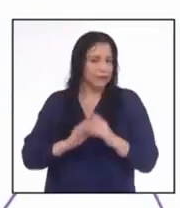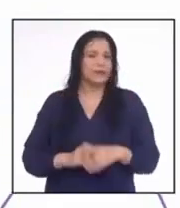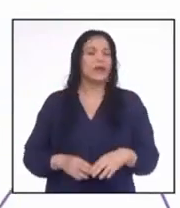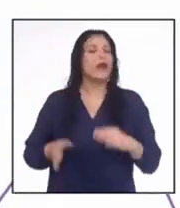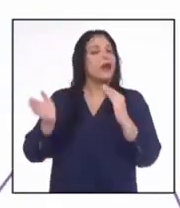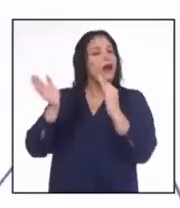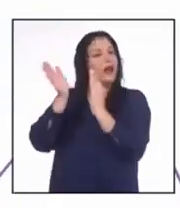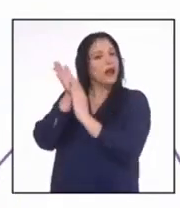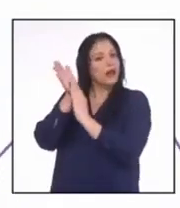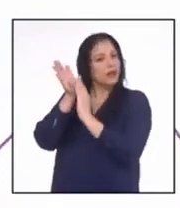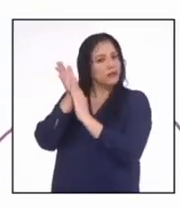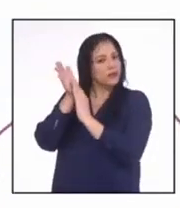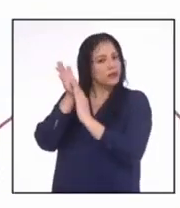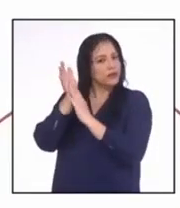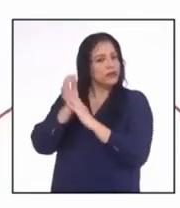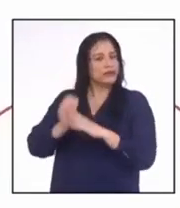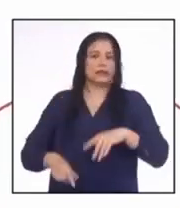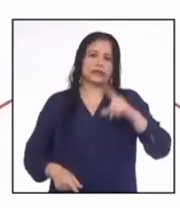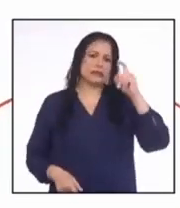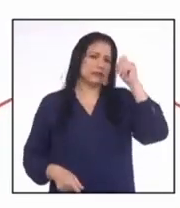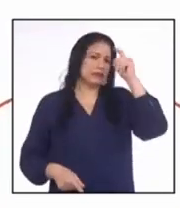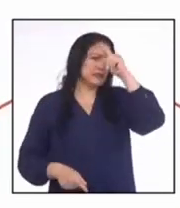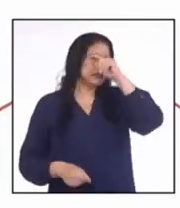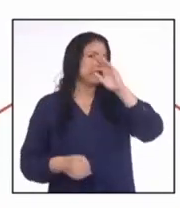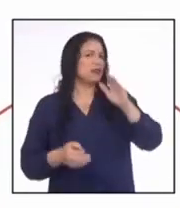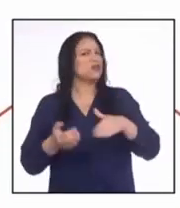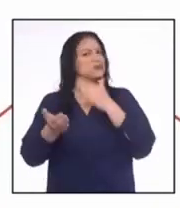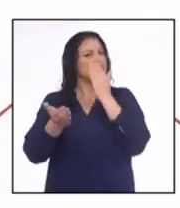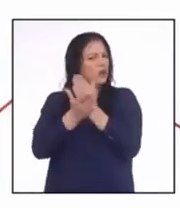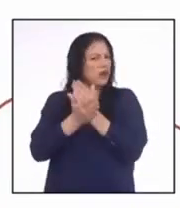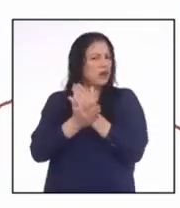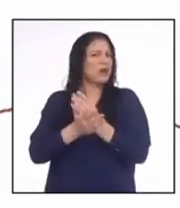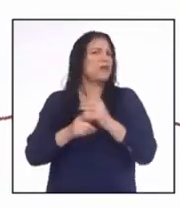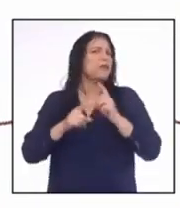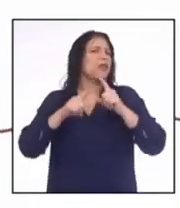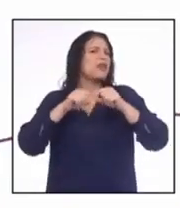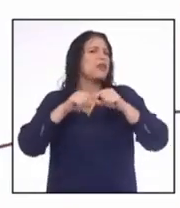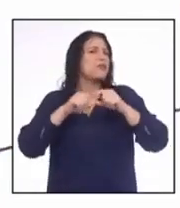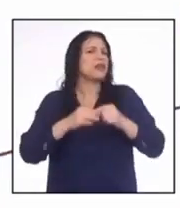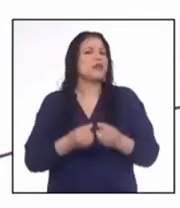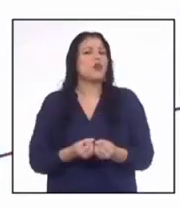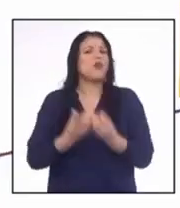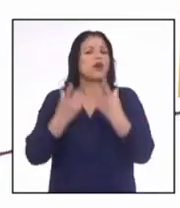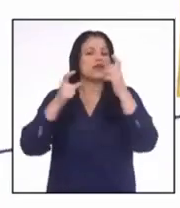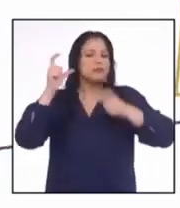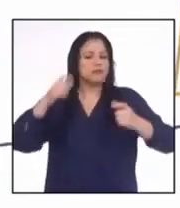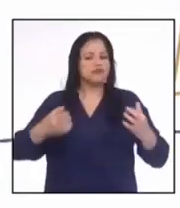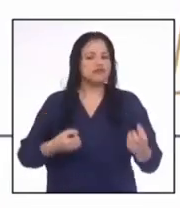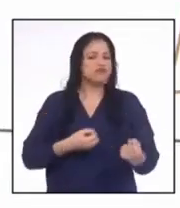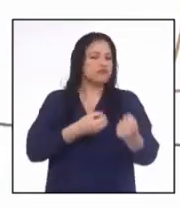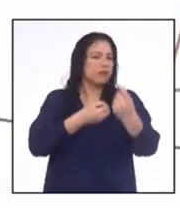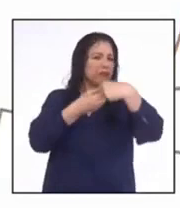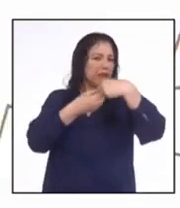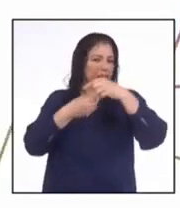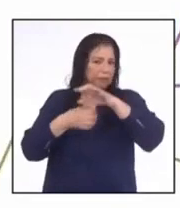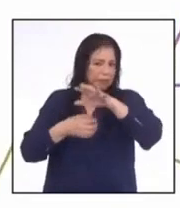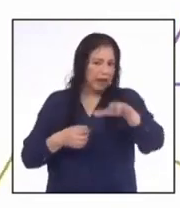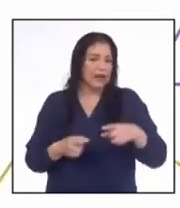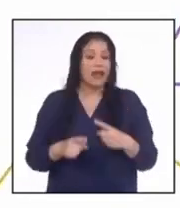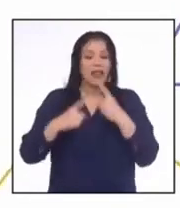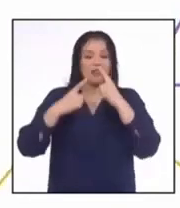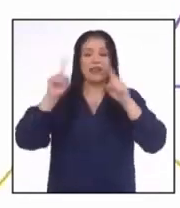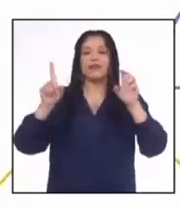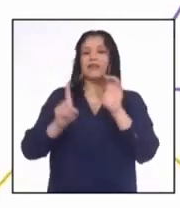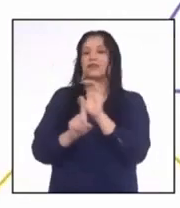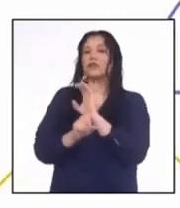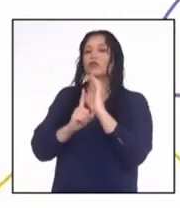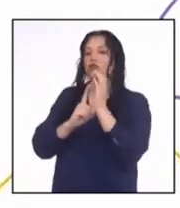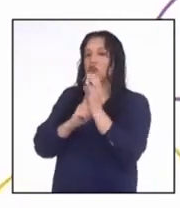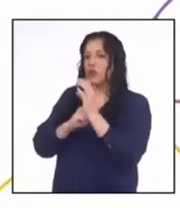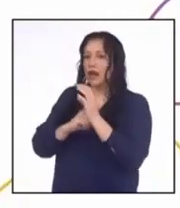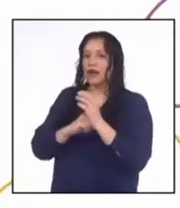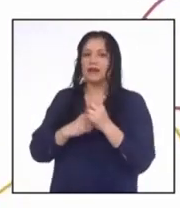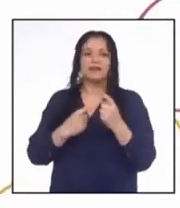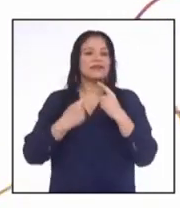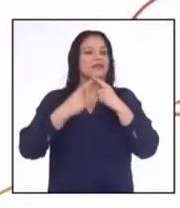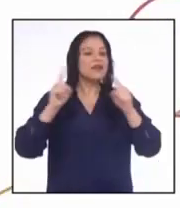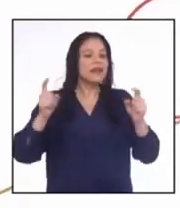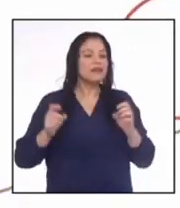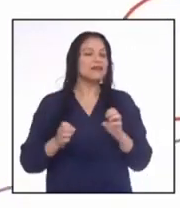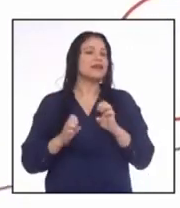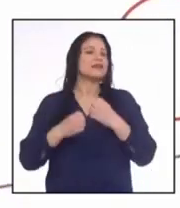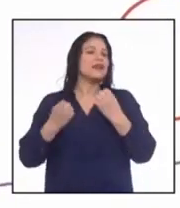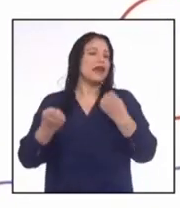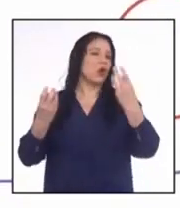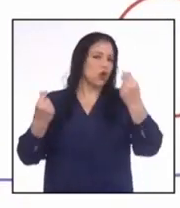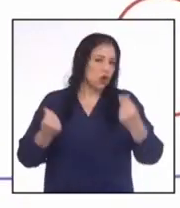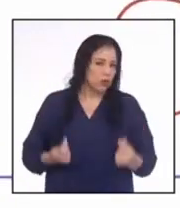Pueblo dice que la complejidad de los conflictos se determina por el número de actores que intervienen, la diversidad cultural, económica,